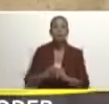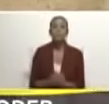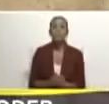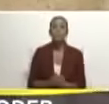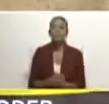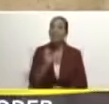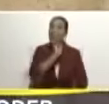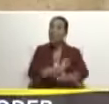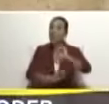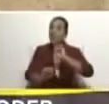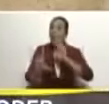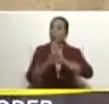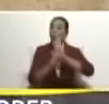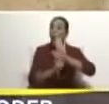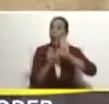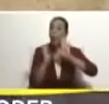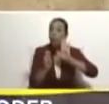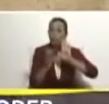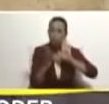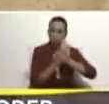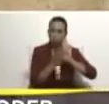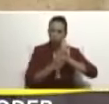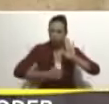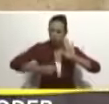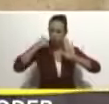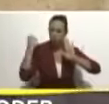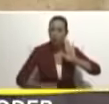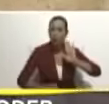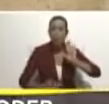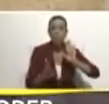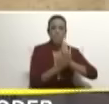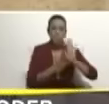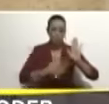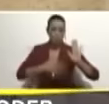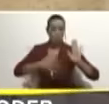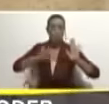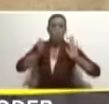de defender la Constitución a capa y espada con nuestra propia vida,